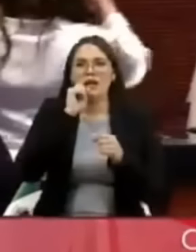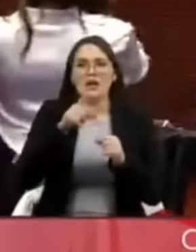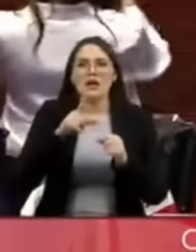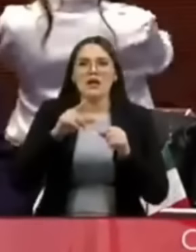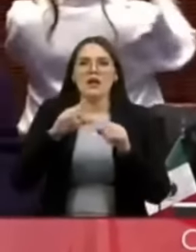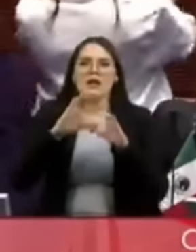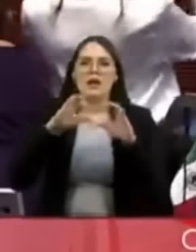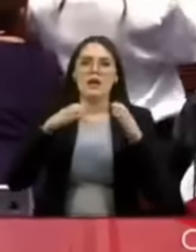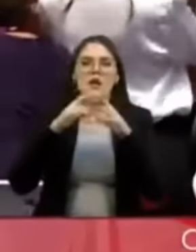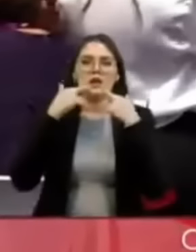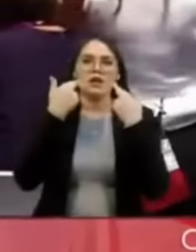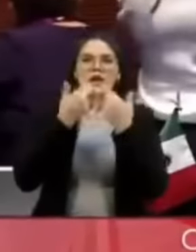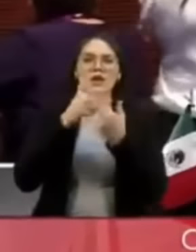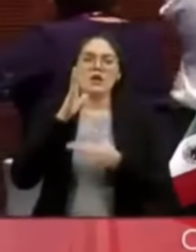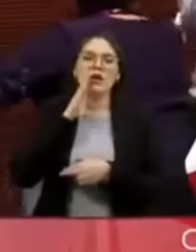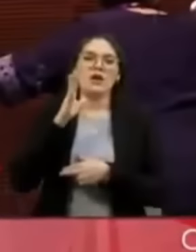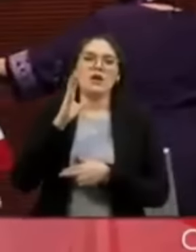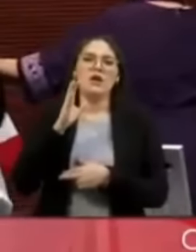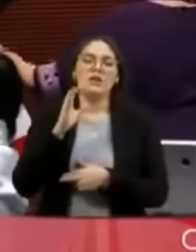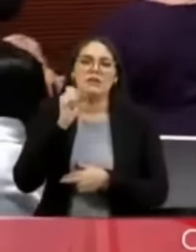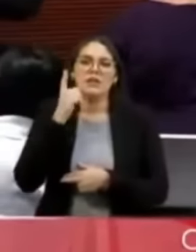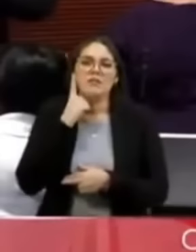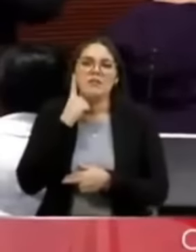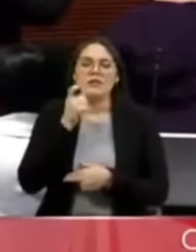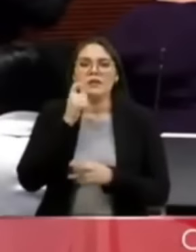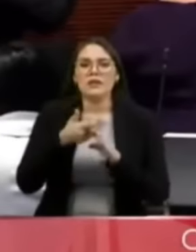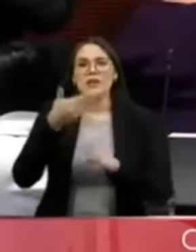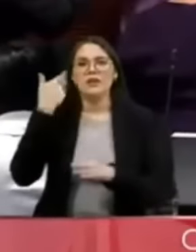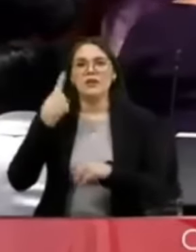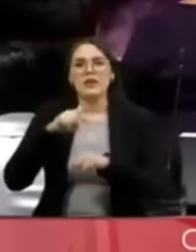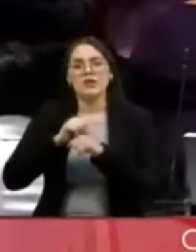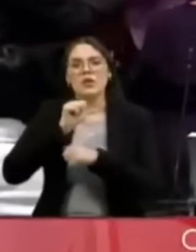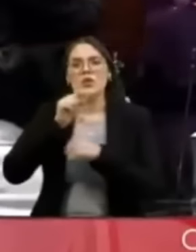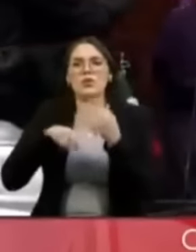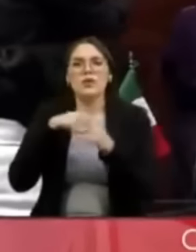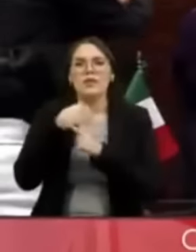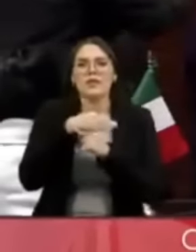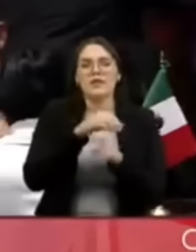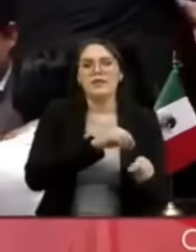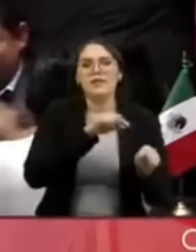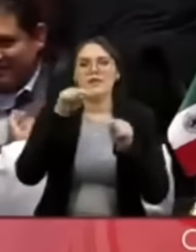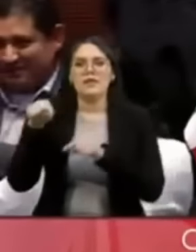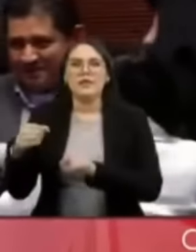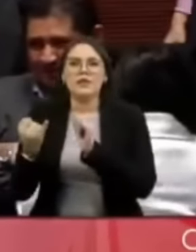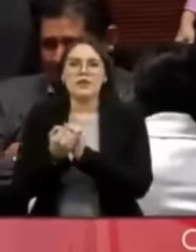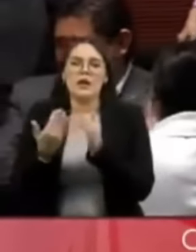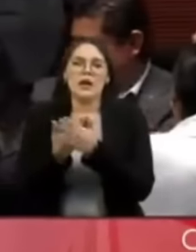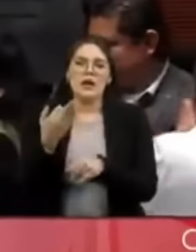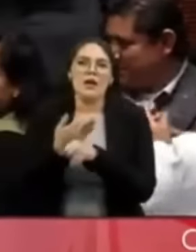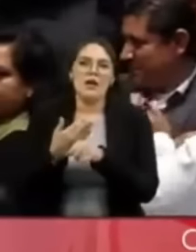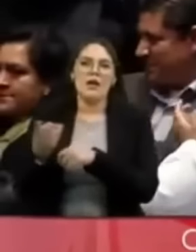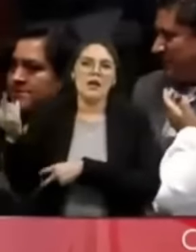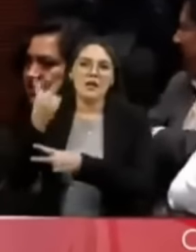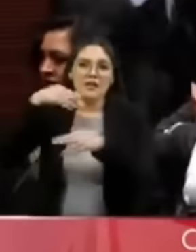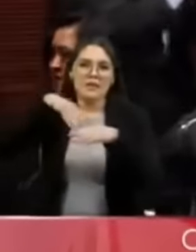Cortés explotara el día de hoy en el Senado de la República. Hubiera sido más decente, querido amigo, que nos dijeras: